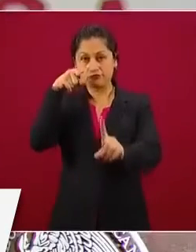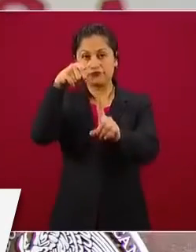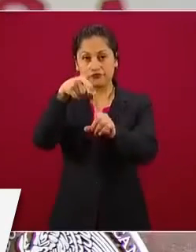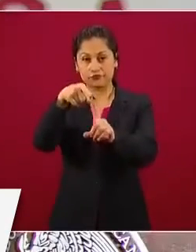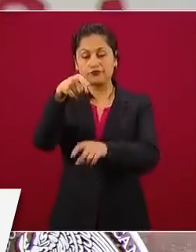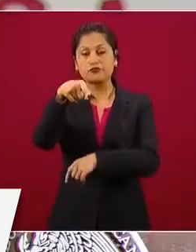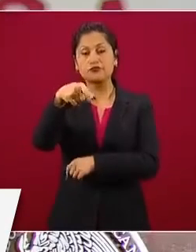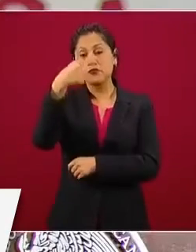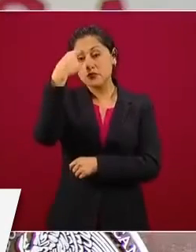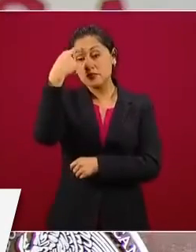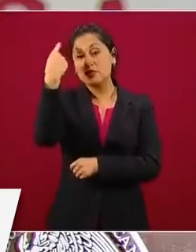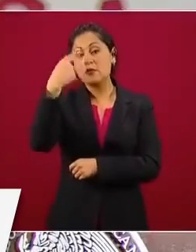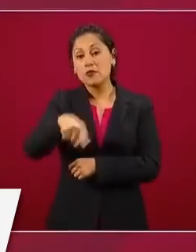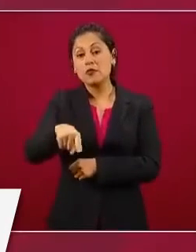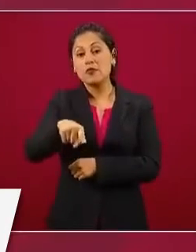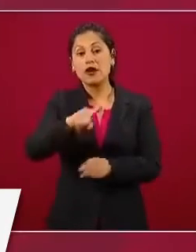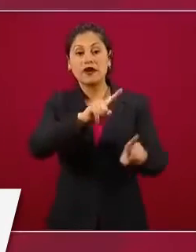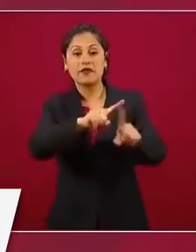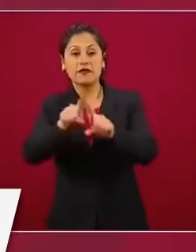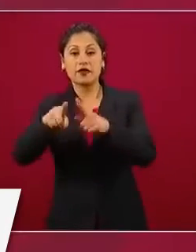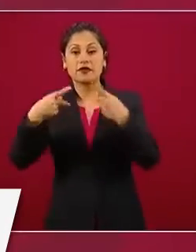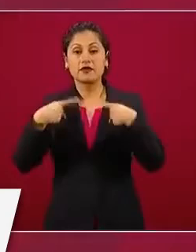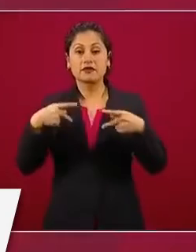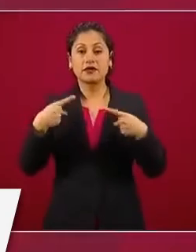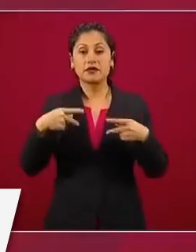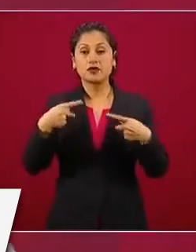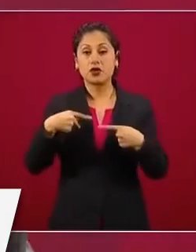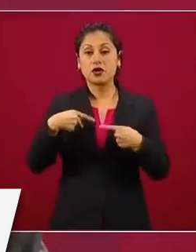para los ambientalistas,